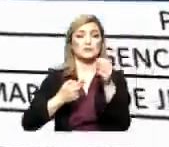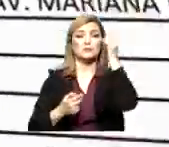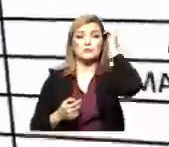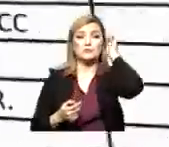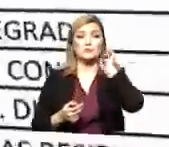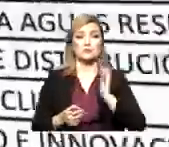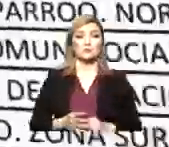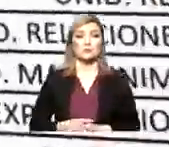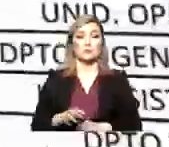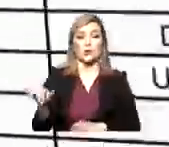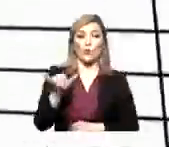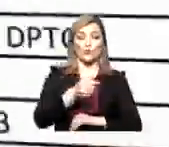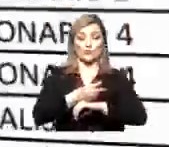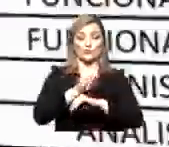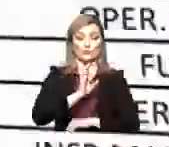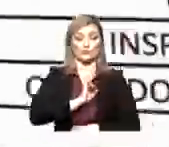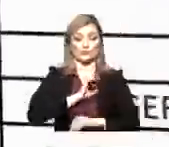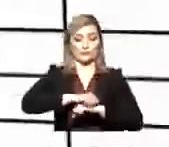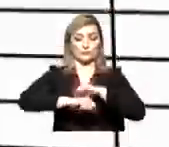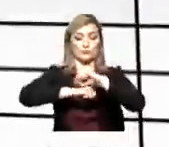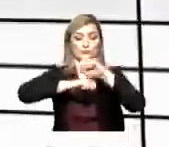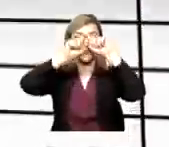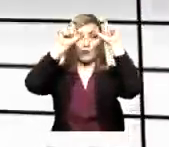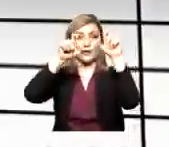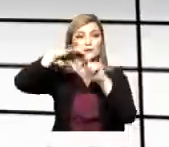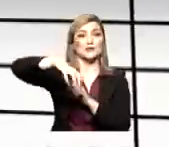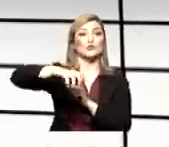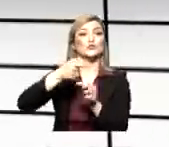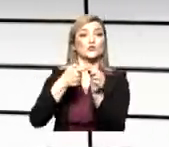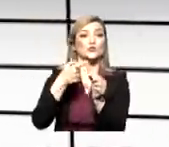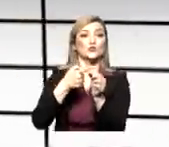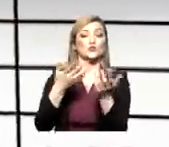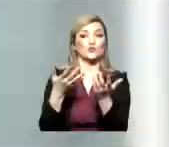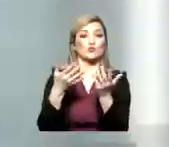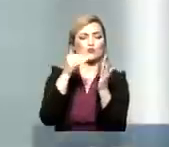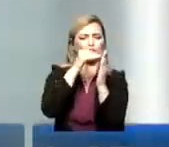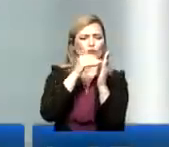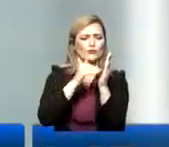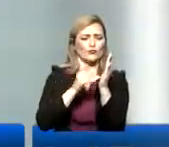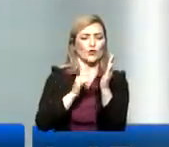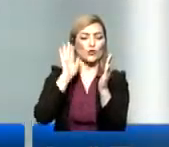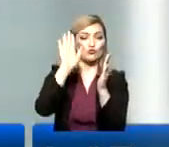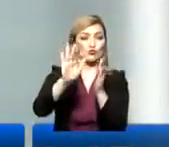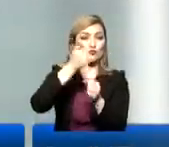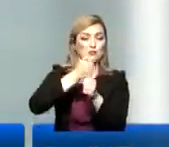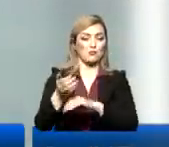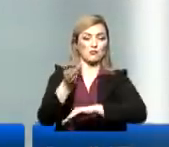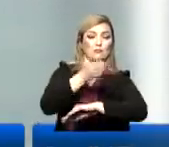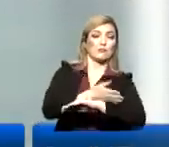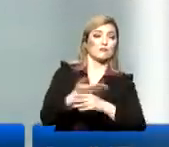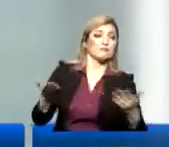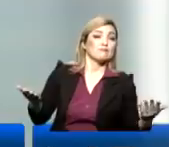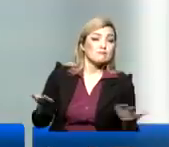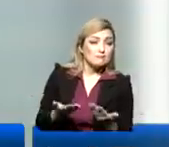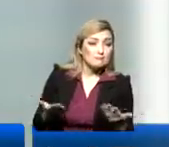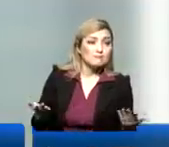Lo propio en el caso del gerente técnico de infraestructura de la empresa de Agua de Quito. Como consta en una lista de sus trabajos anteriores,